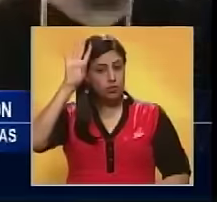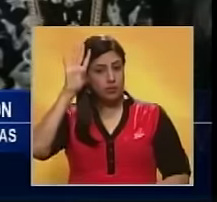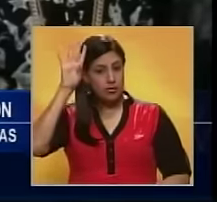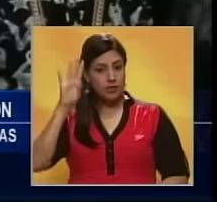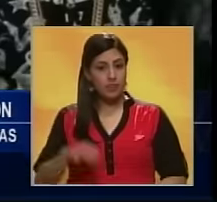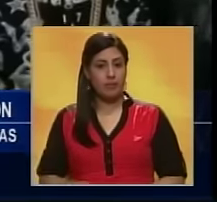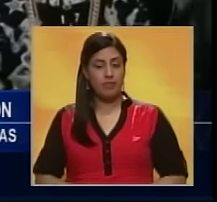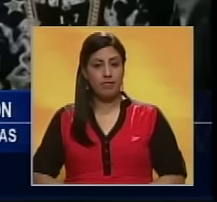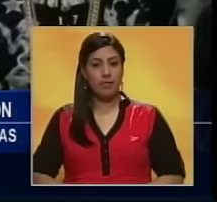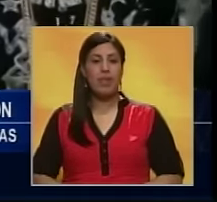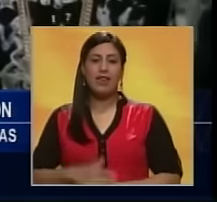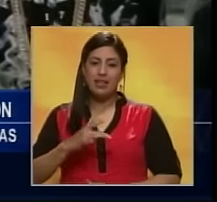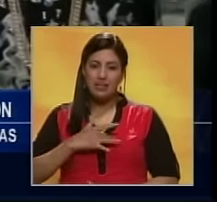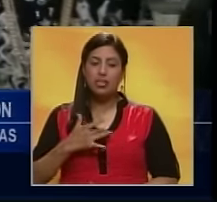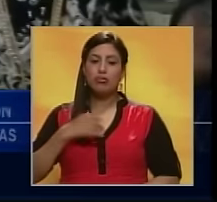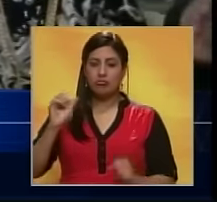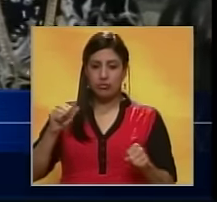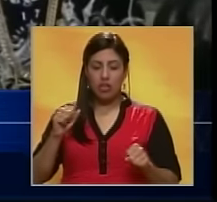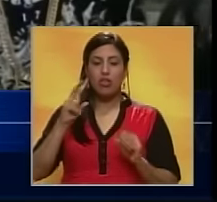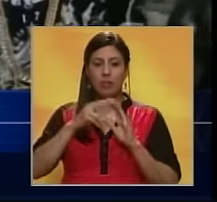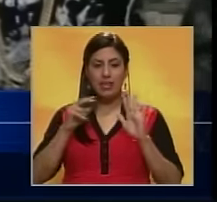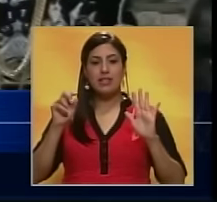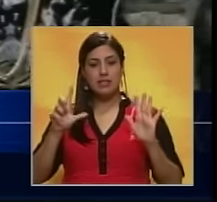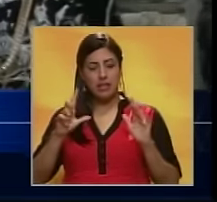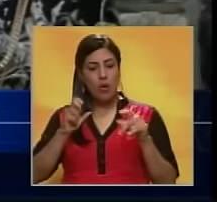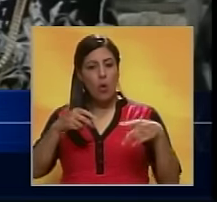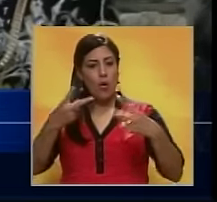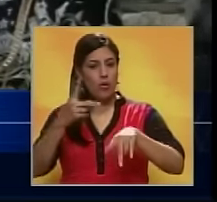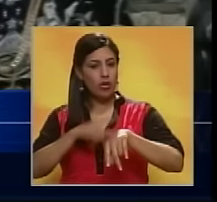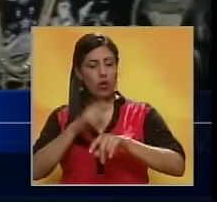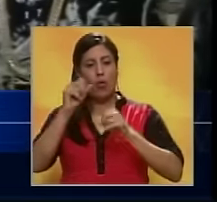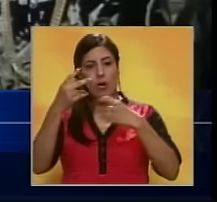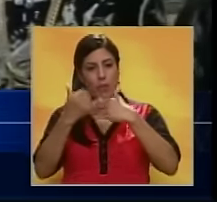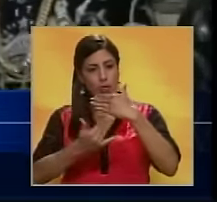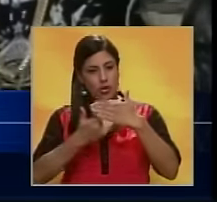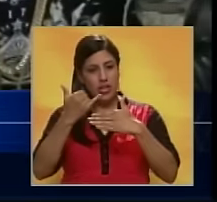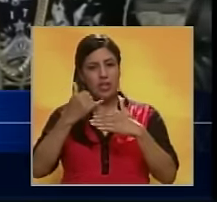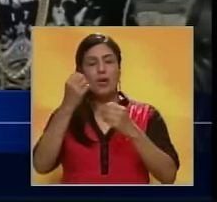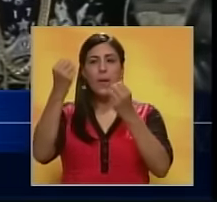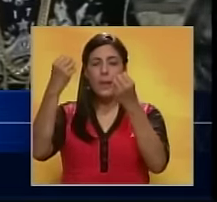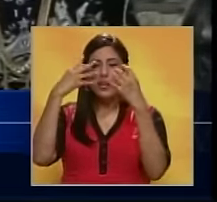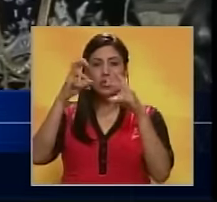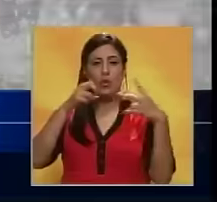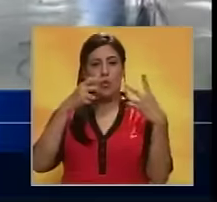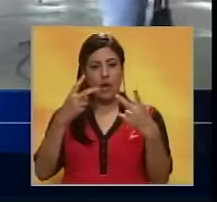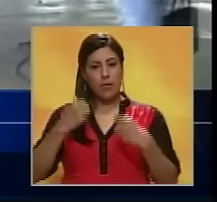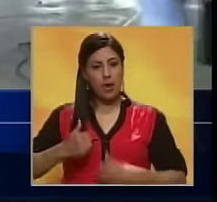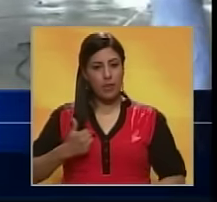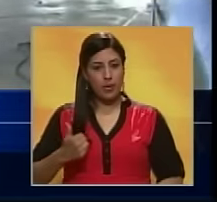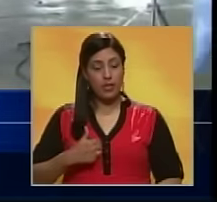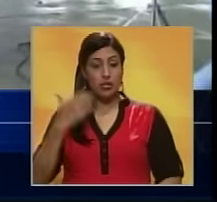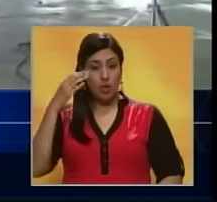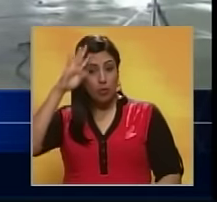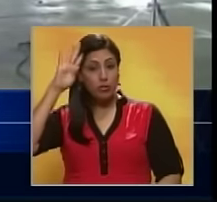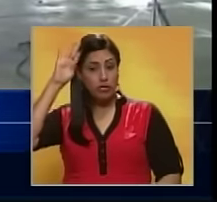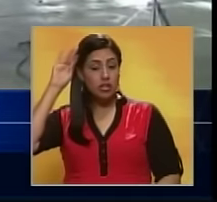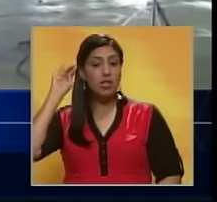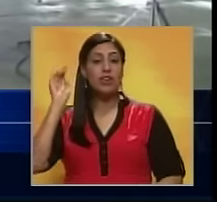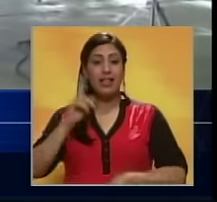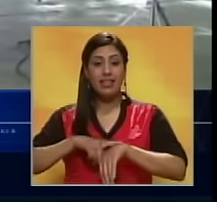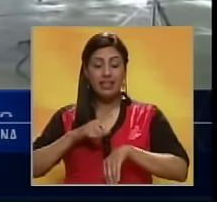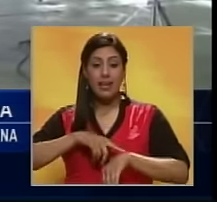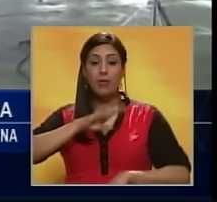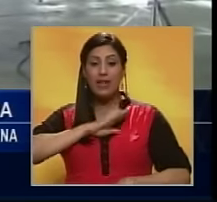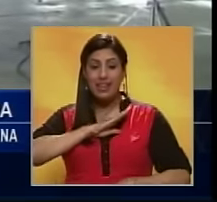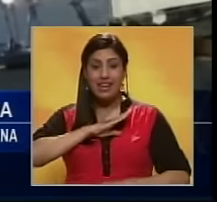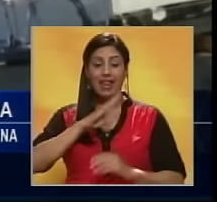Miranda. Siento que sí, 2017, una nueva etapa, nuevos proyectos, nuevas bendiciones y pues hay que aprovecharlo. Chino Miranda aseguró que por el tiempo que le